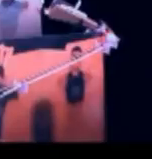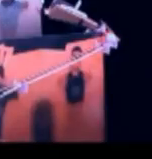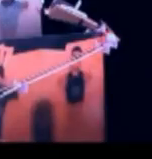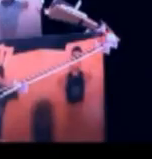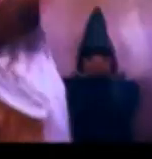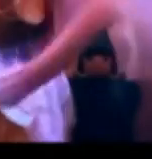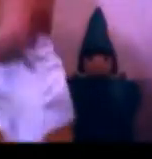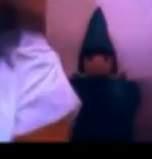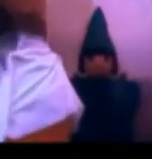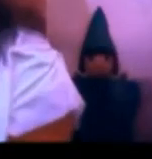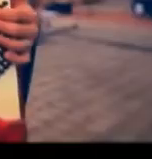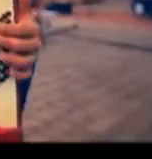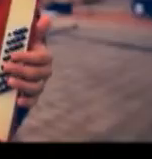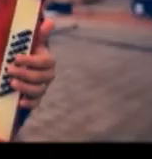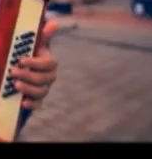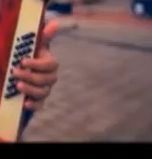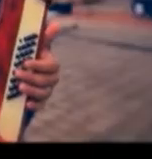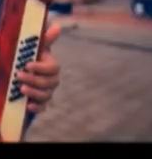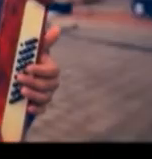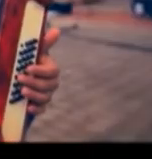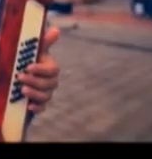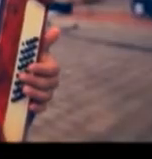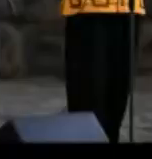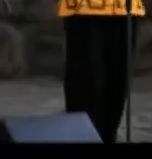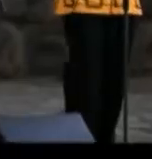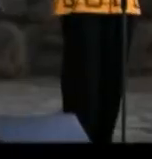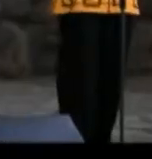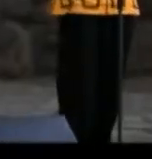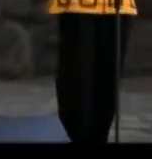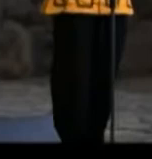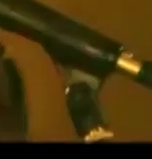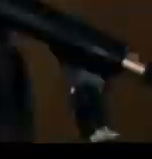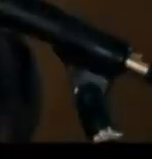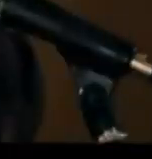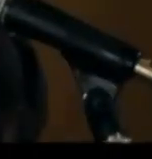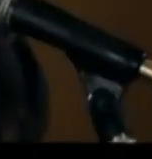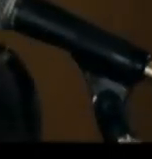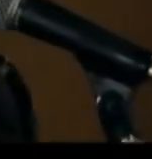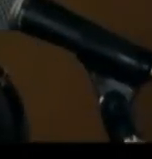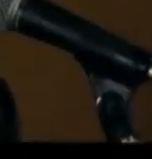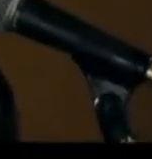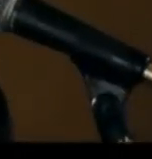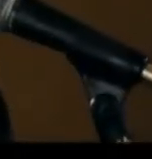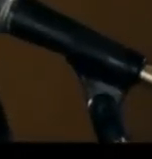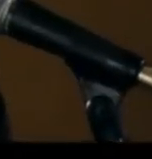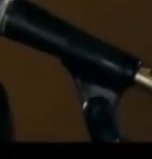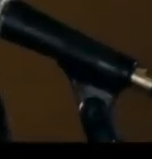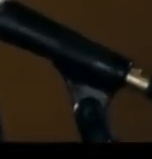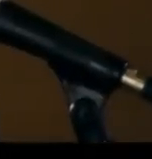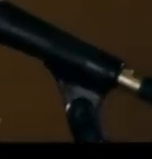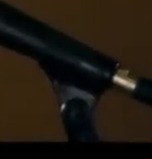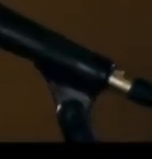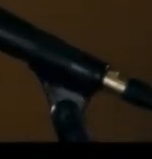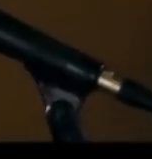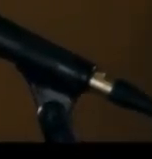arte y la cultura del Ecuador con una propuesta diferente. ¿Qué piden? Sáquenme de